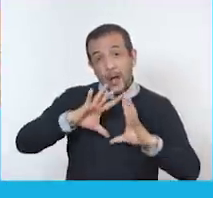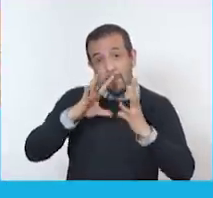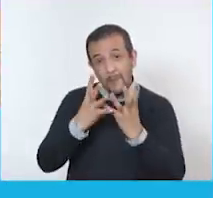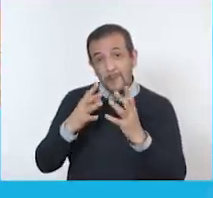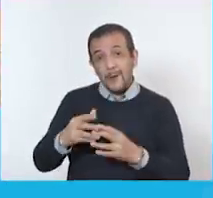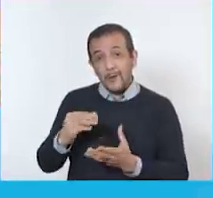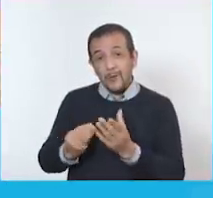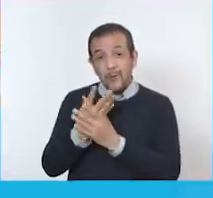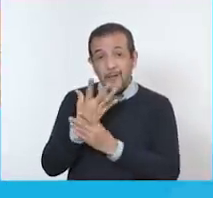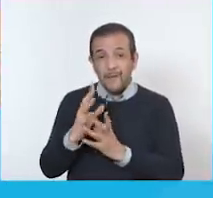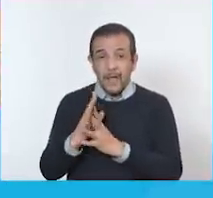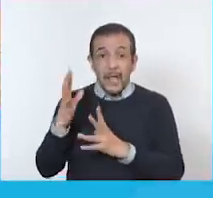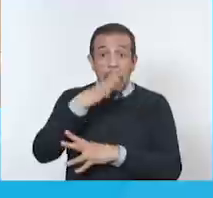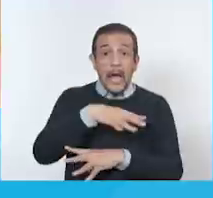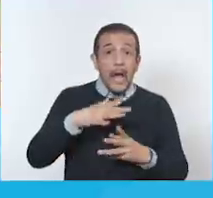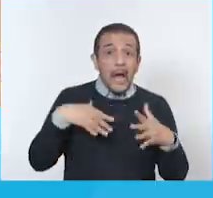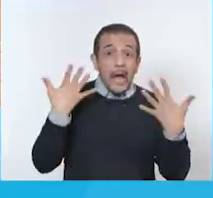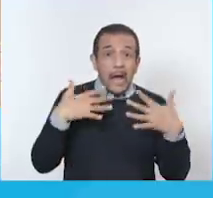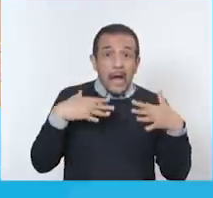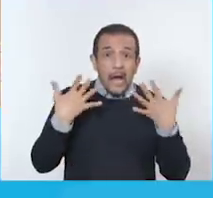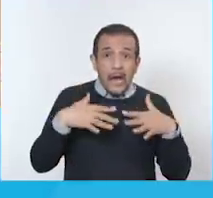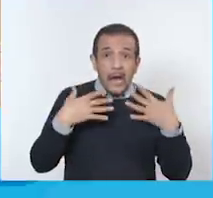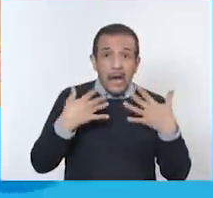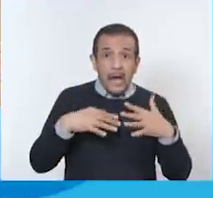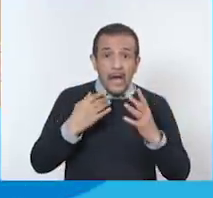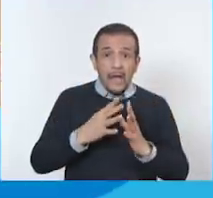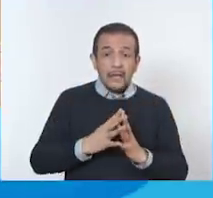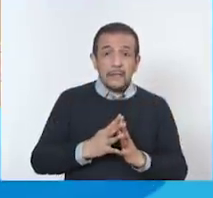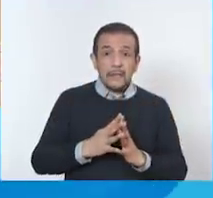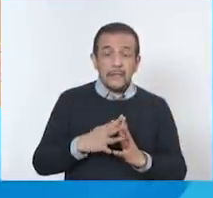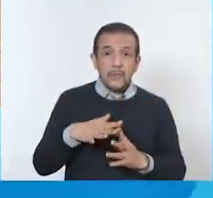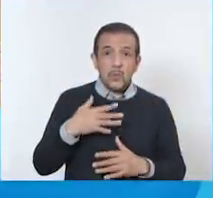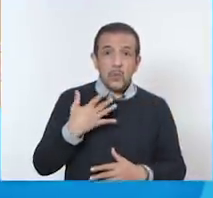pelota nueva con el... ¡yaja! ¡Ay, no!